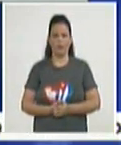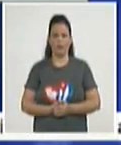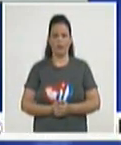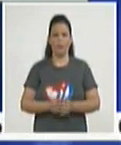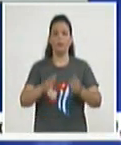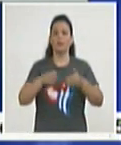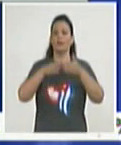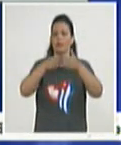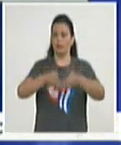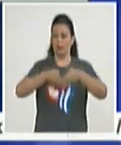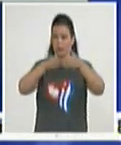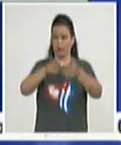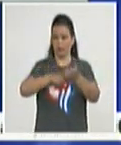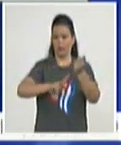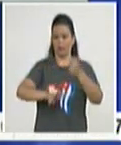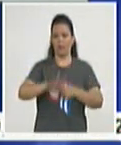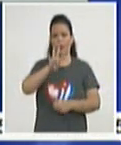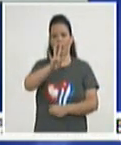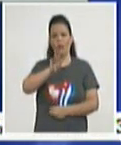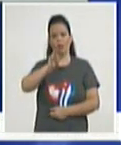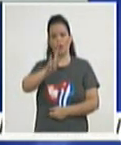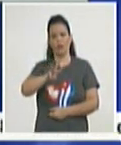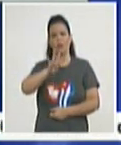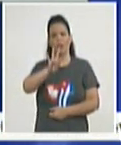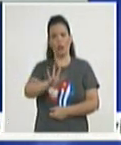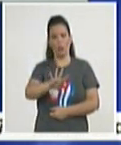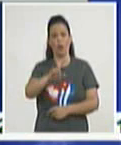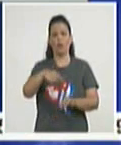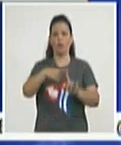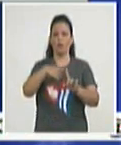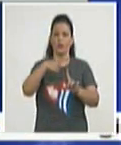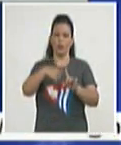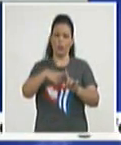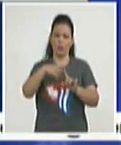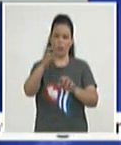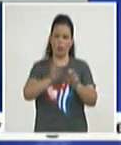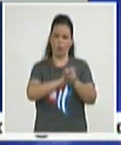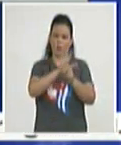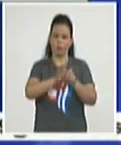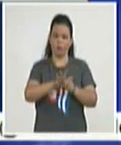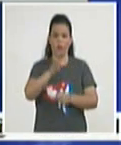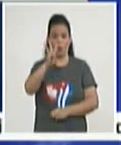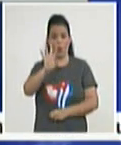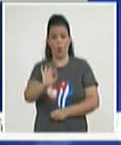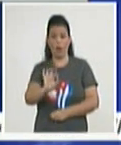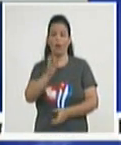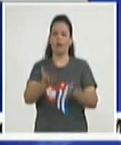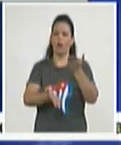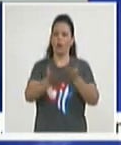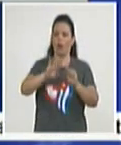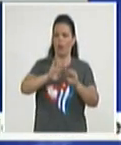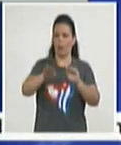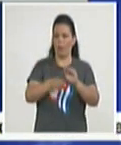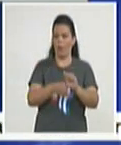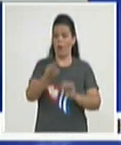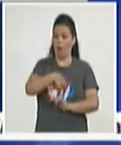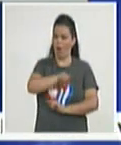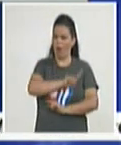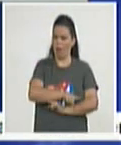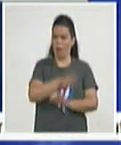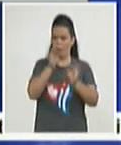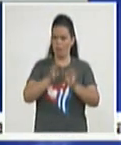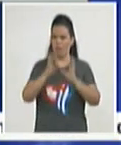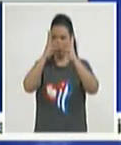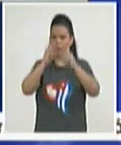Granma reporta 434 casos autóctonos, 40 casos menos en relación con la jornada anterior y con una transmisión